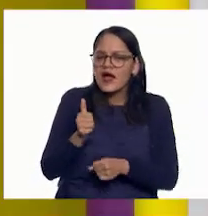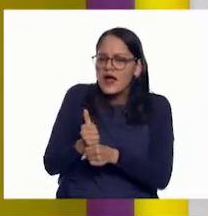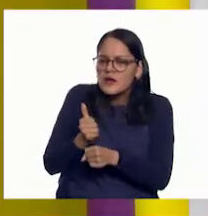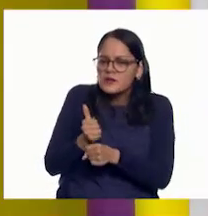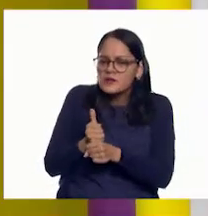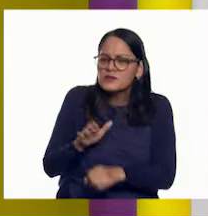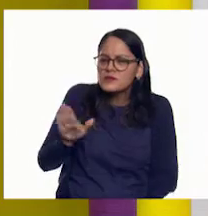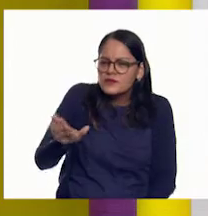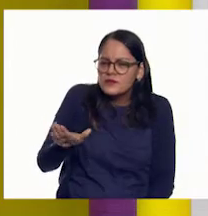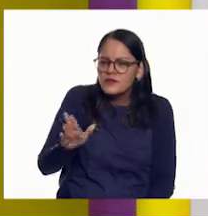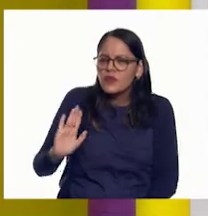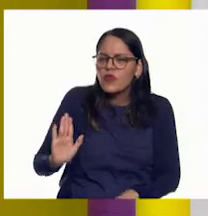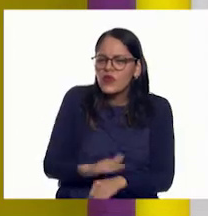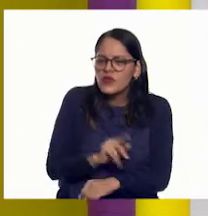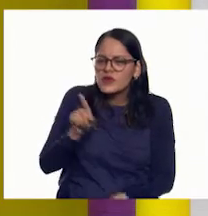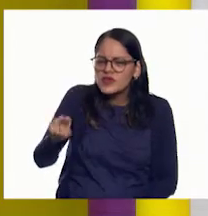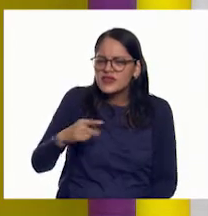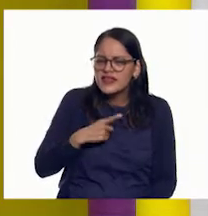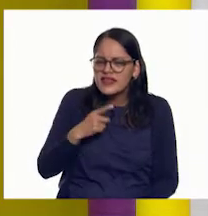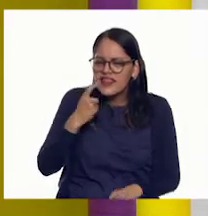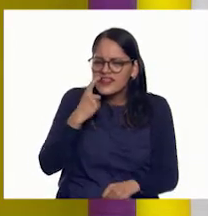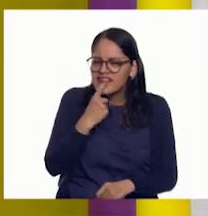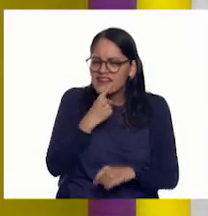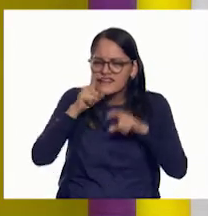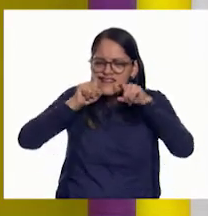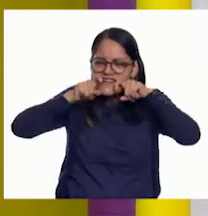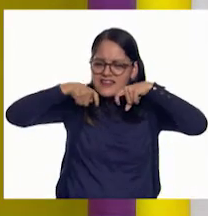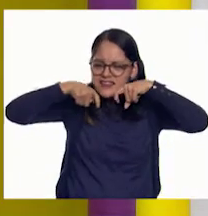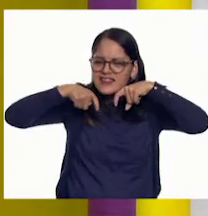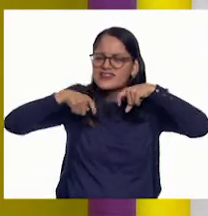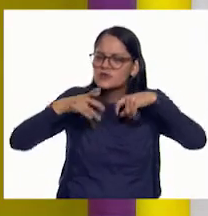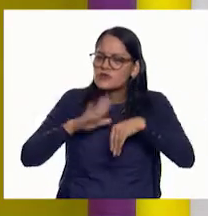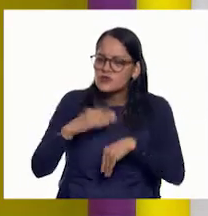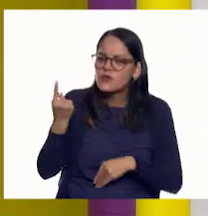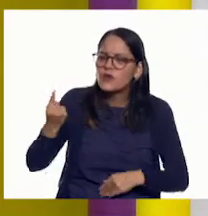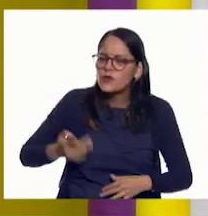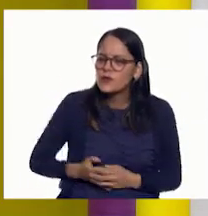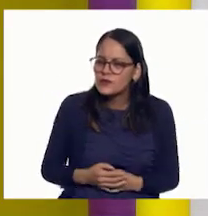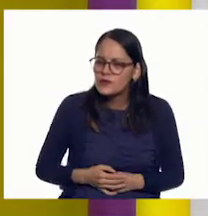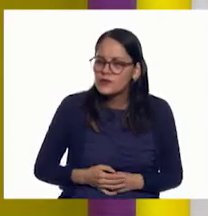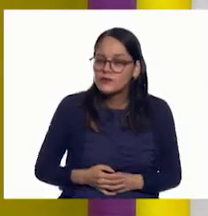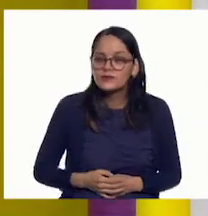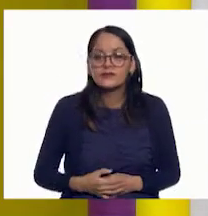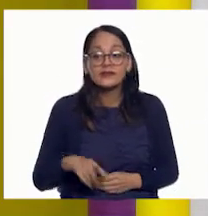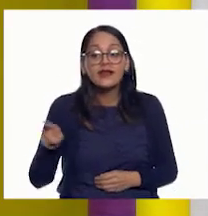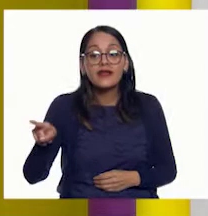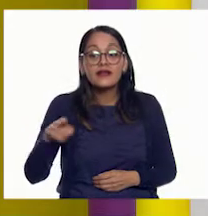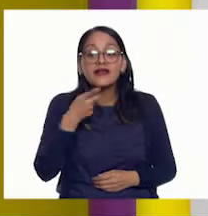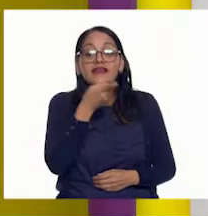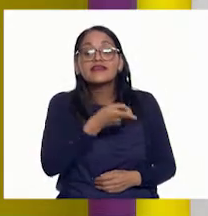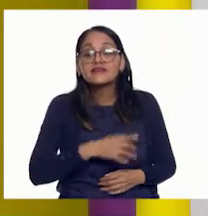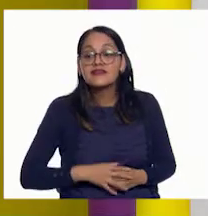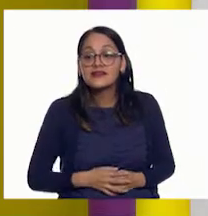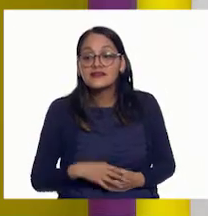abuelita, ¿por qué tienes esos colmillos tan grandes? ¿Y el lobo qué creen que le